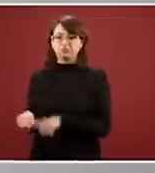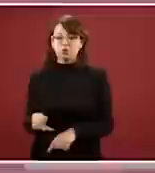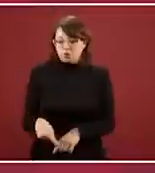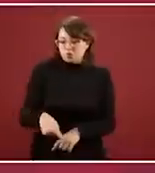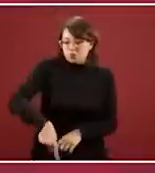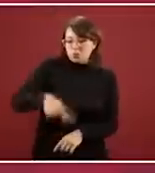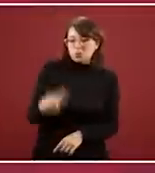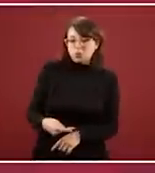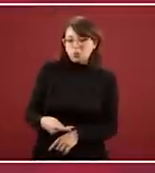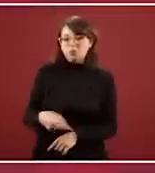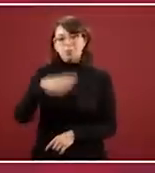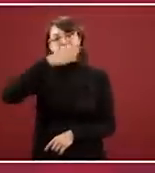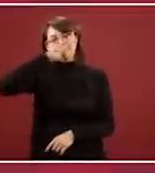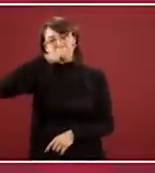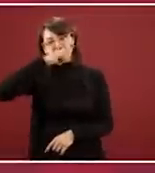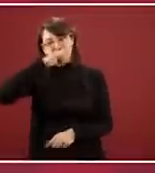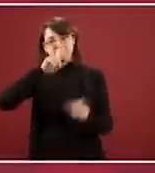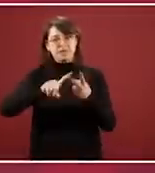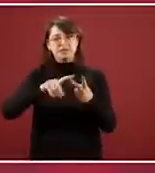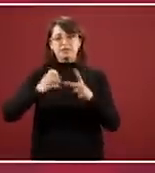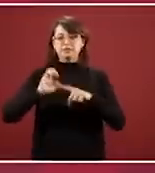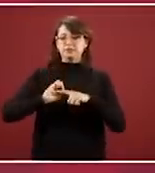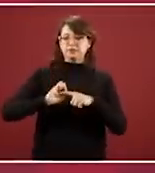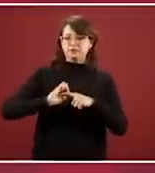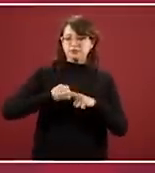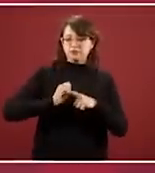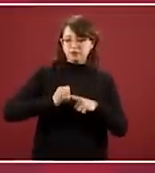Autosuficiencia en maíz, en frijol,